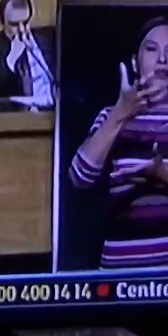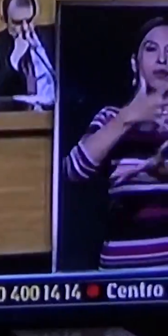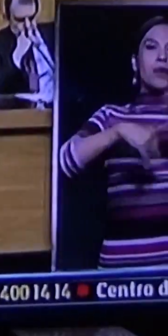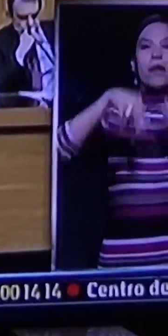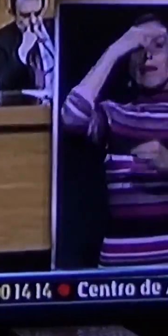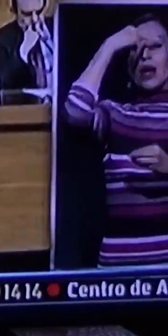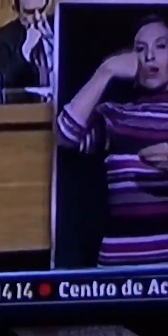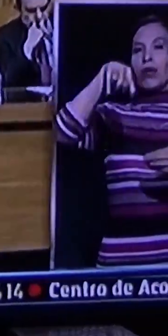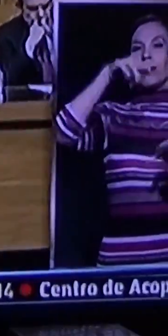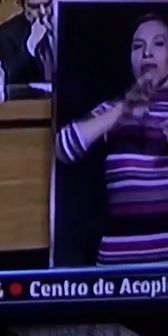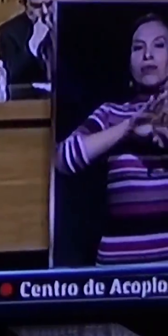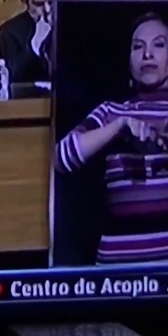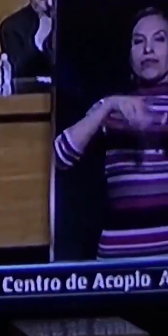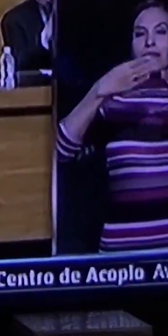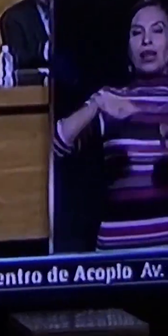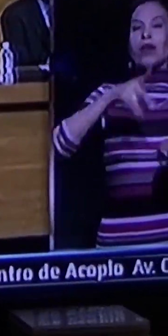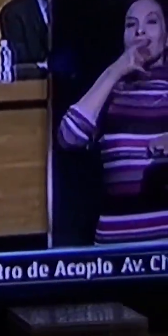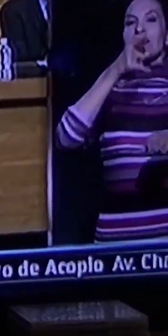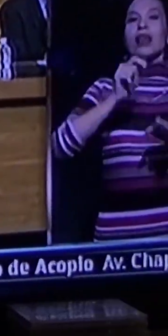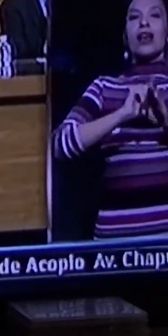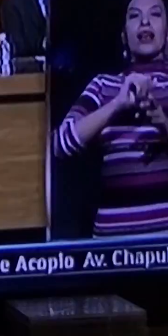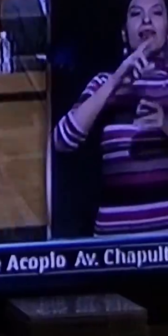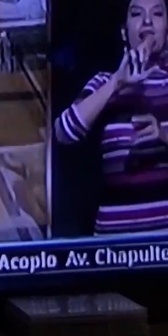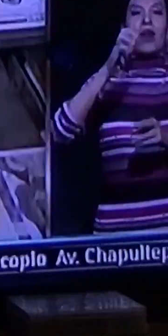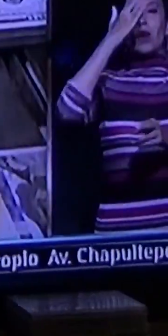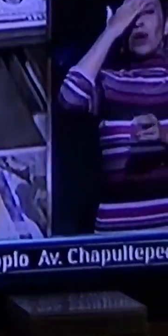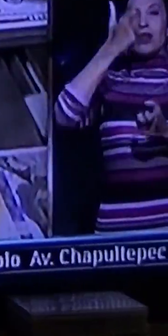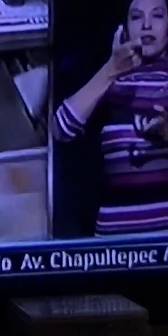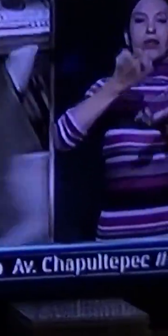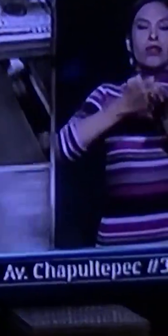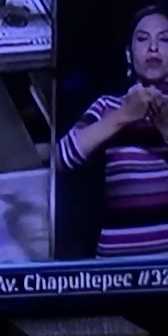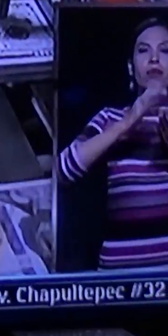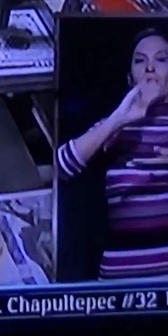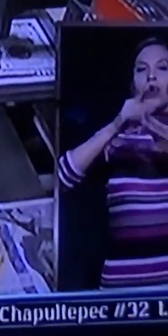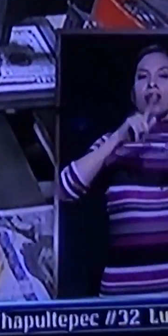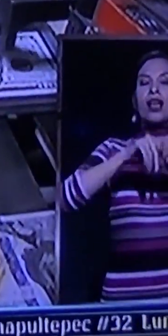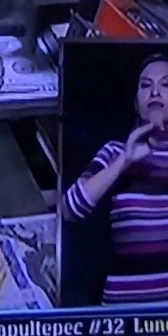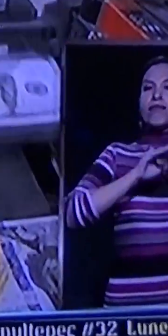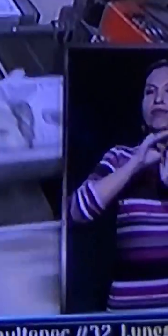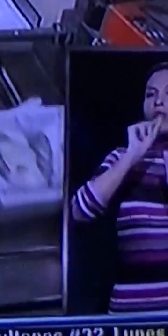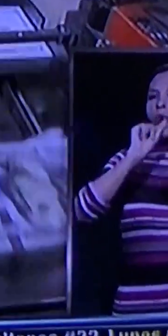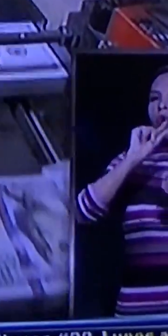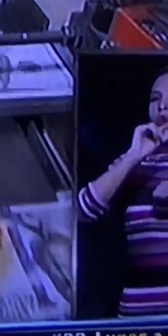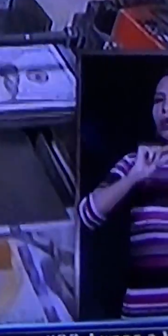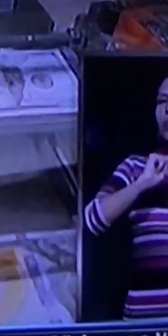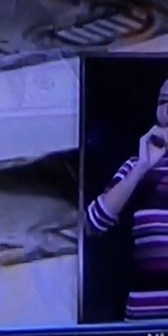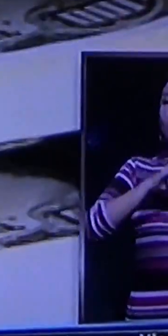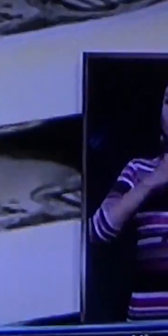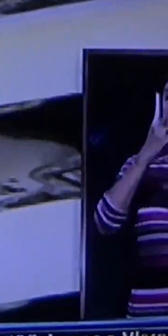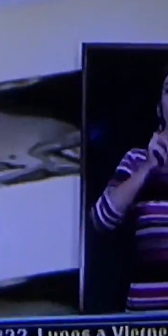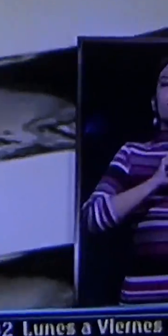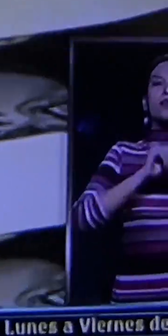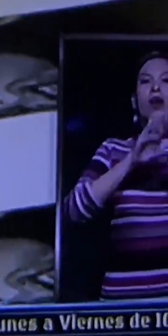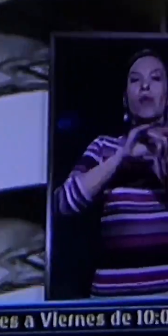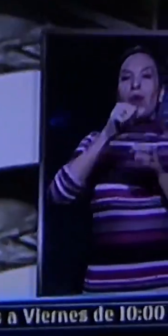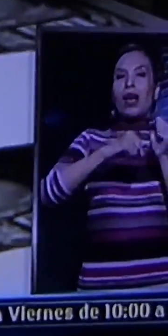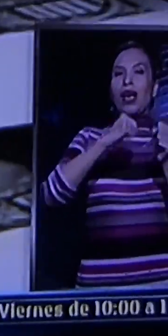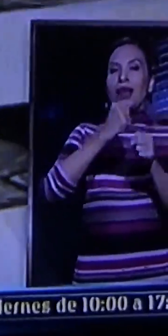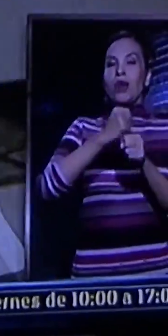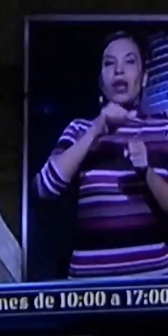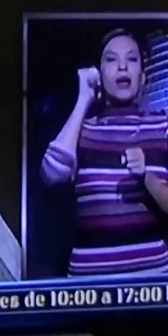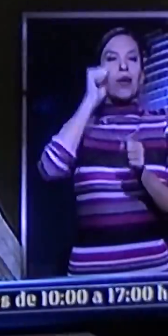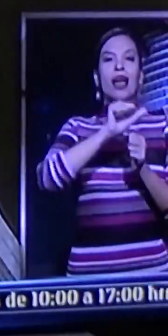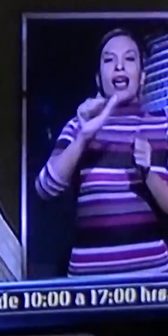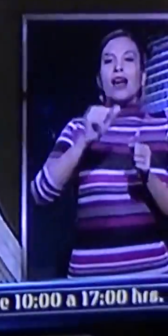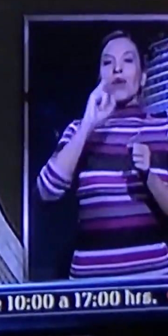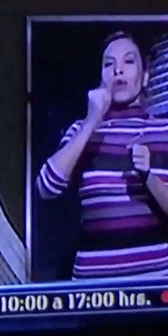de México reconoce que la economía mundial registró un crecimiento débil en el segundo trimestre del año, es decir, de abril a junio. No obstante,